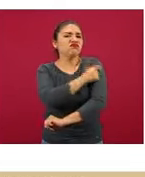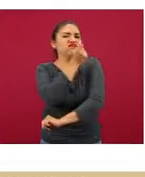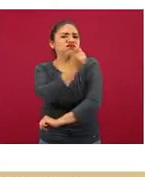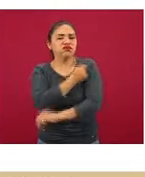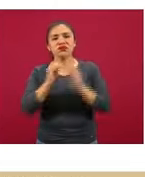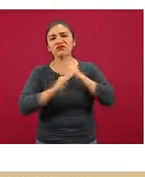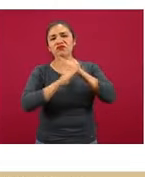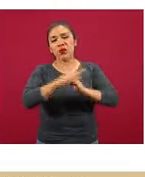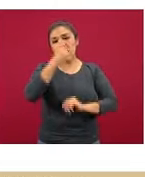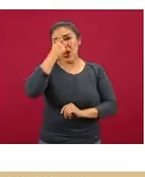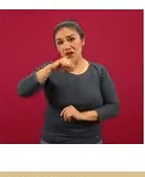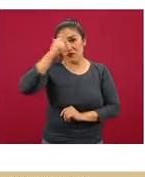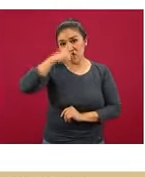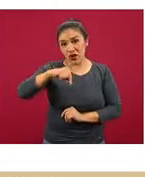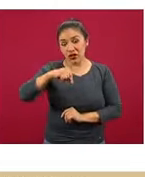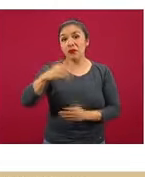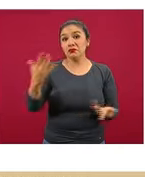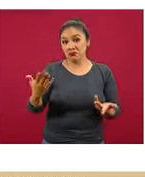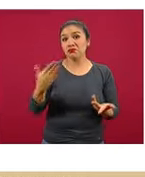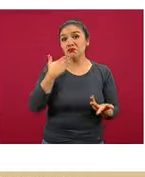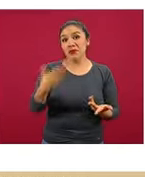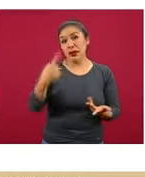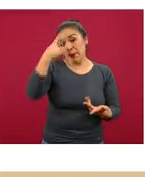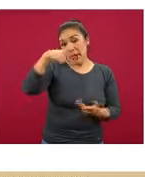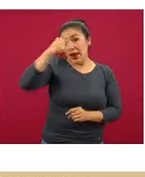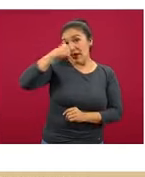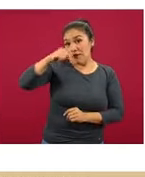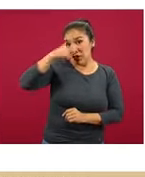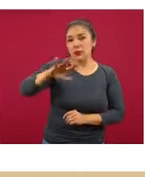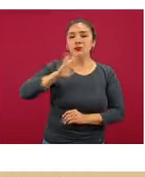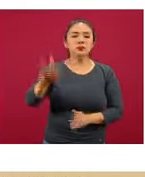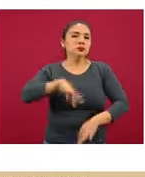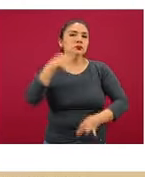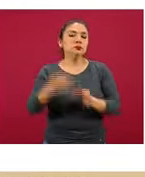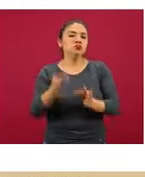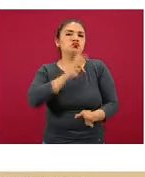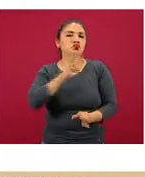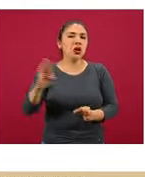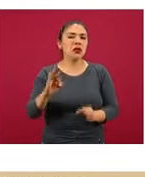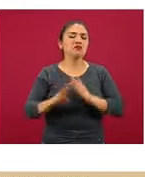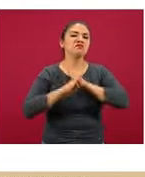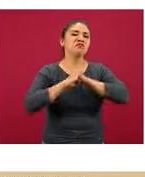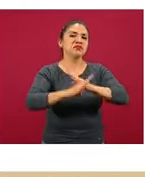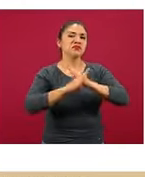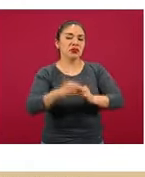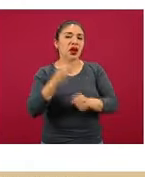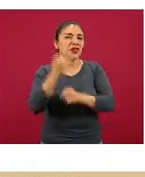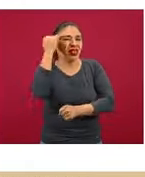contra influenza, y por lo tanto, para efectos de la influenza, está listo para afrontar nuestra temporada